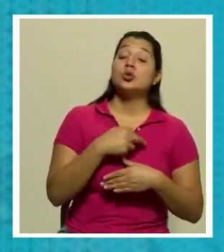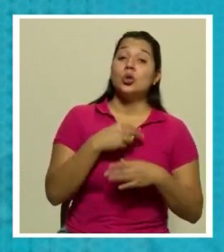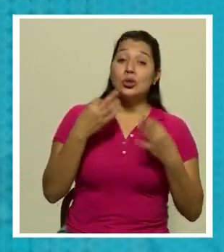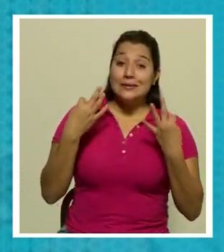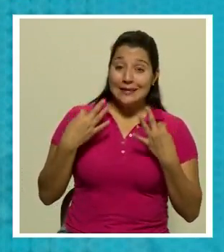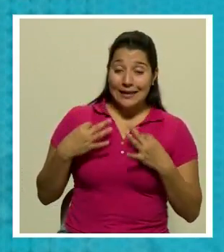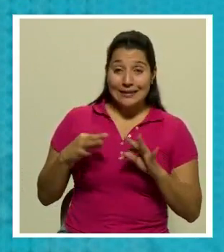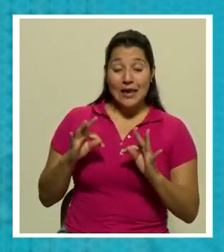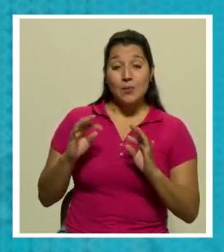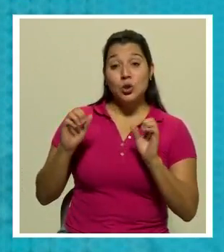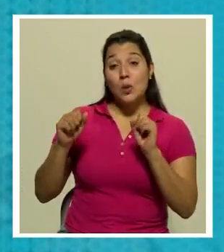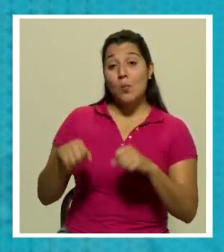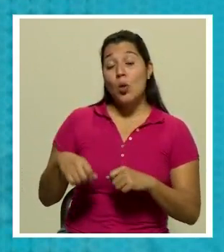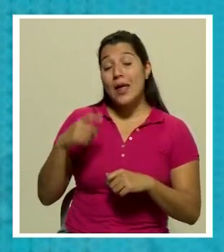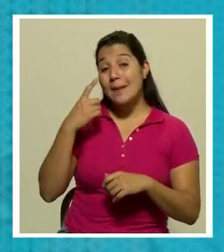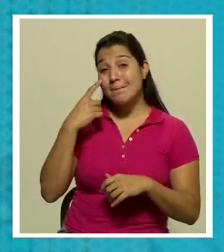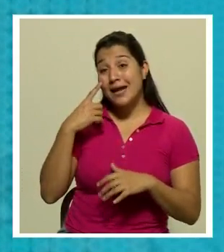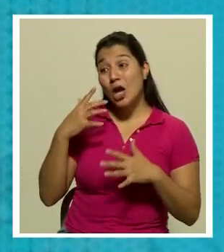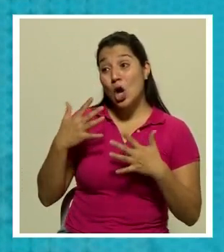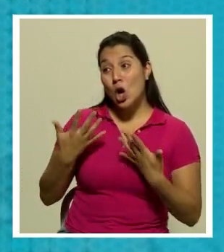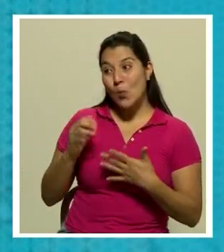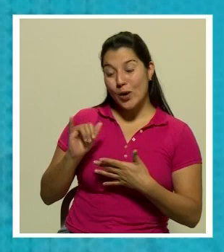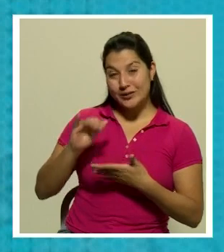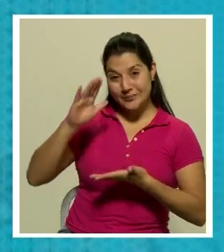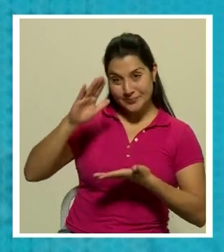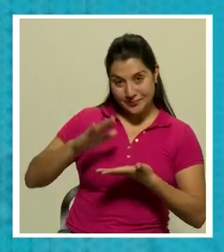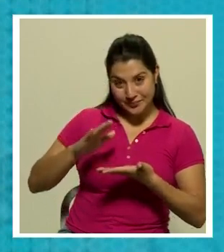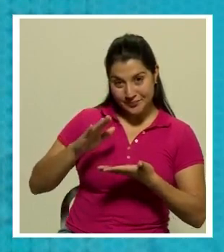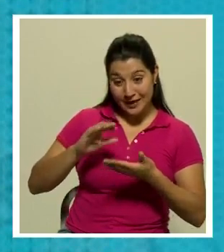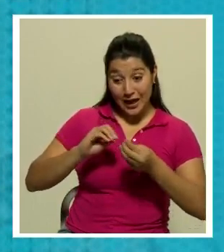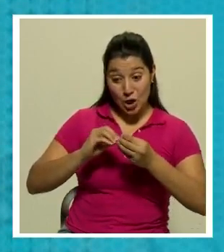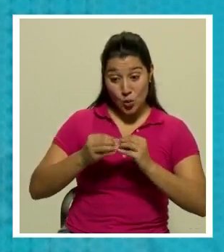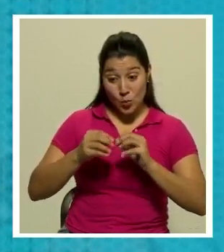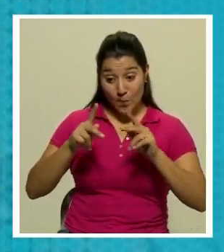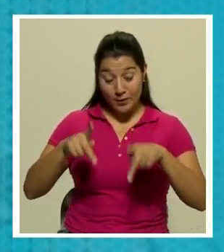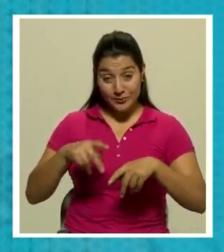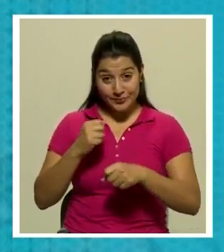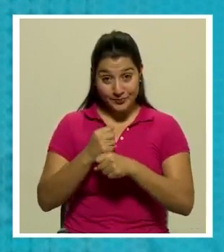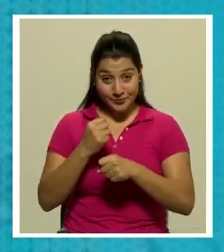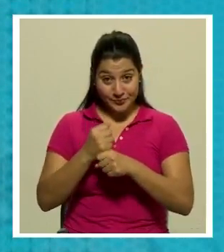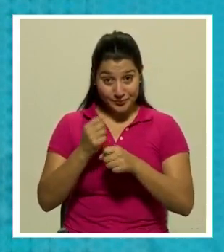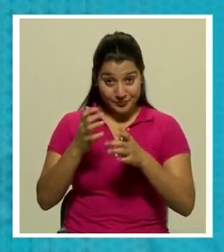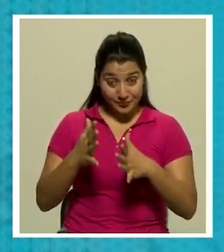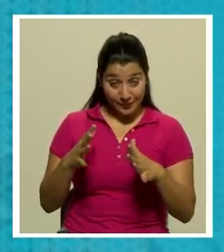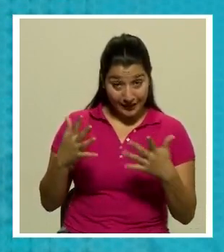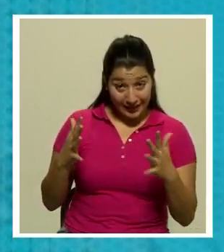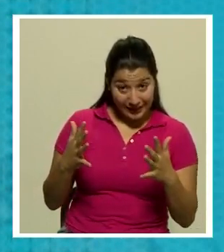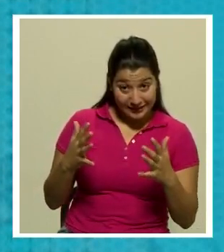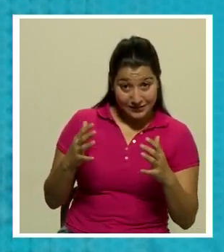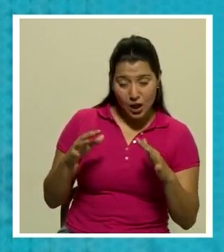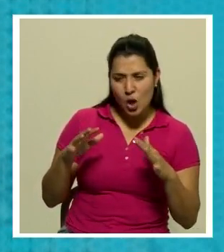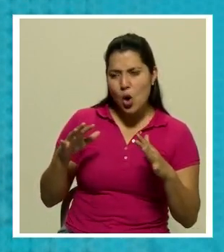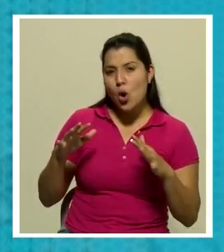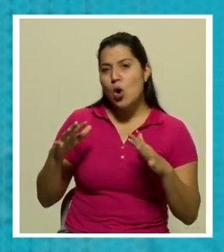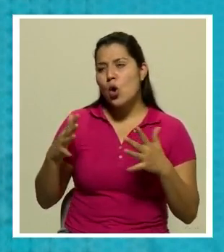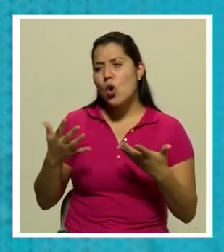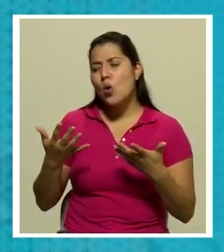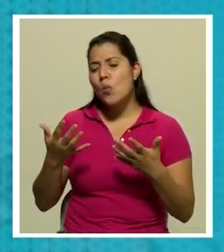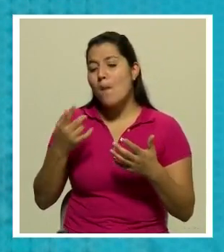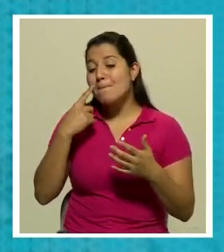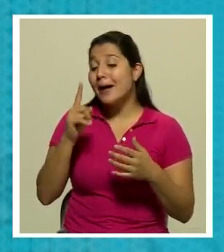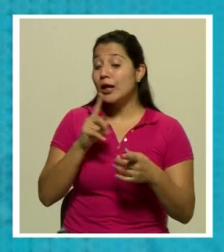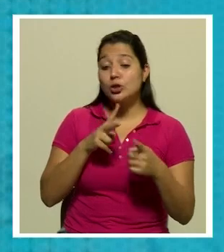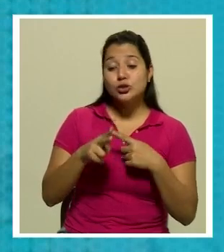de ver cómo esta reducción en la mano de obra podría canalizarse en reducciones en el ingreso. Para